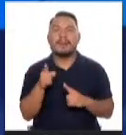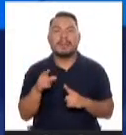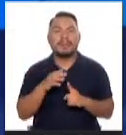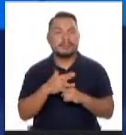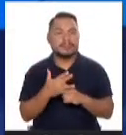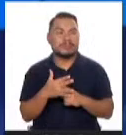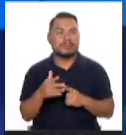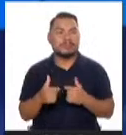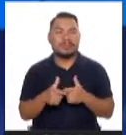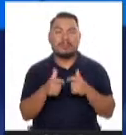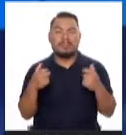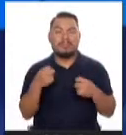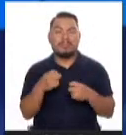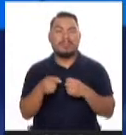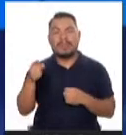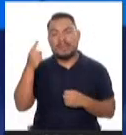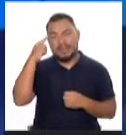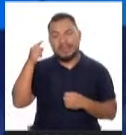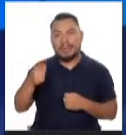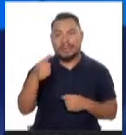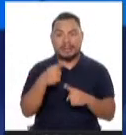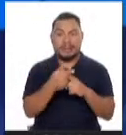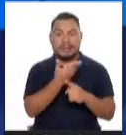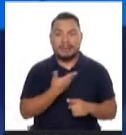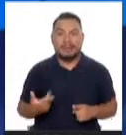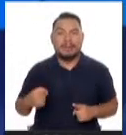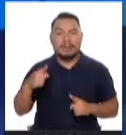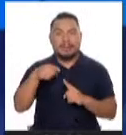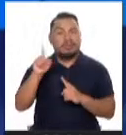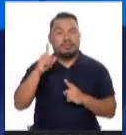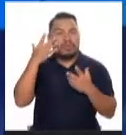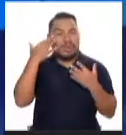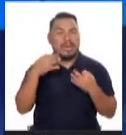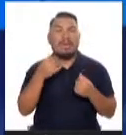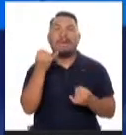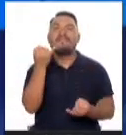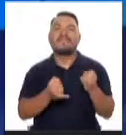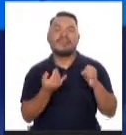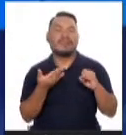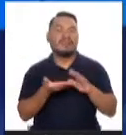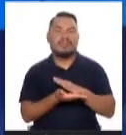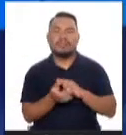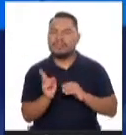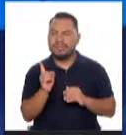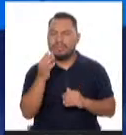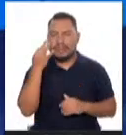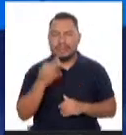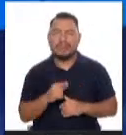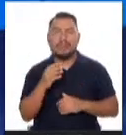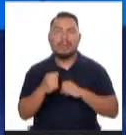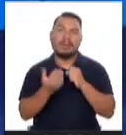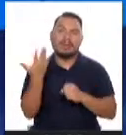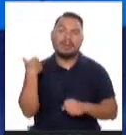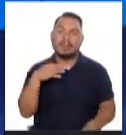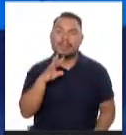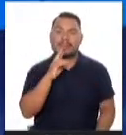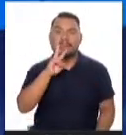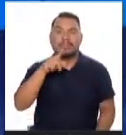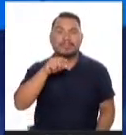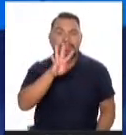situación agravada como es la del presidente, dudo que hayan prescrito. Estamos hablando del año